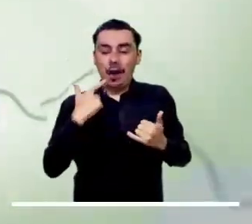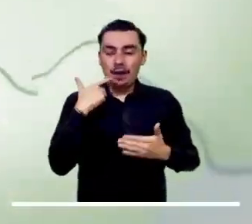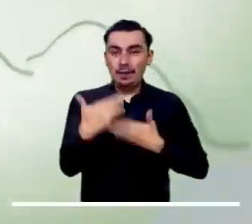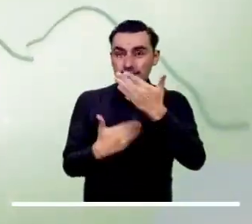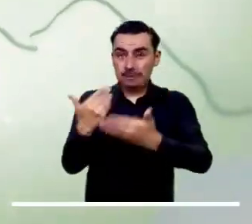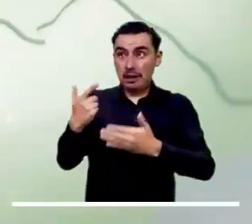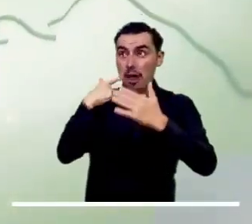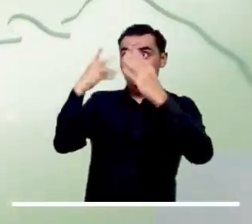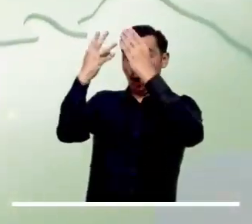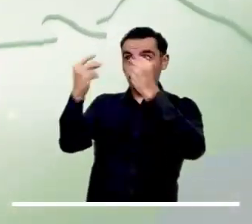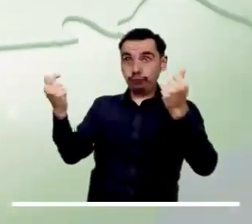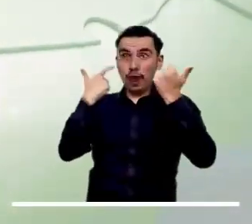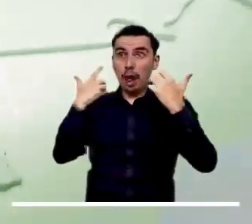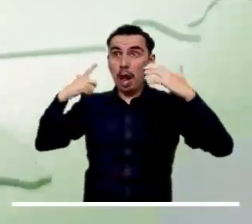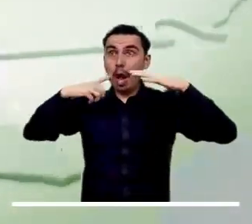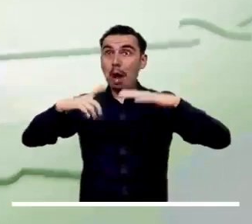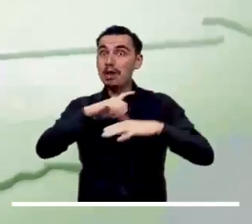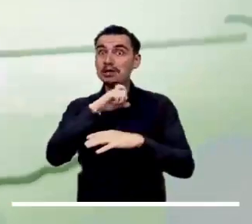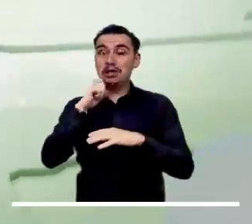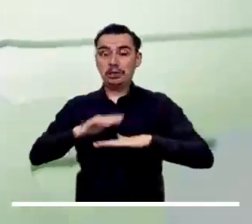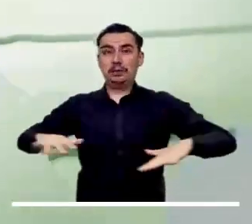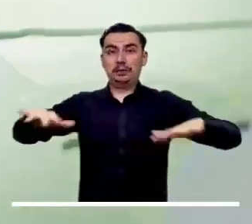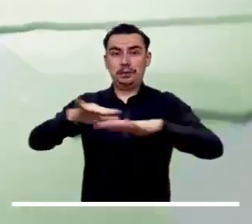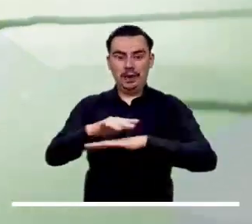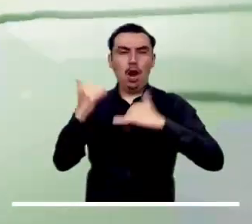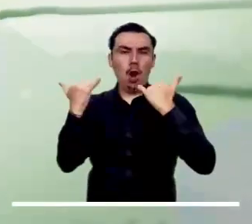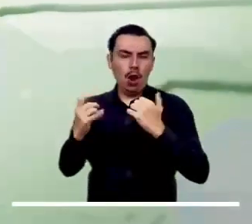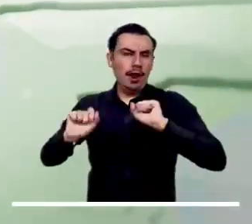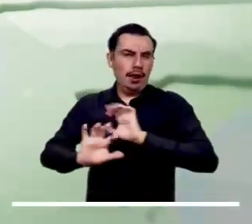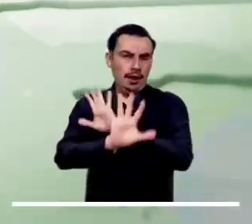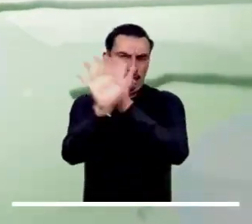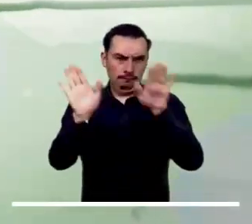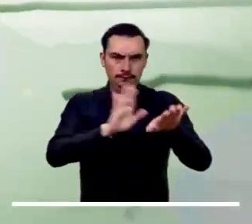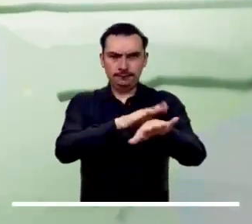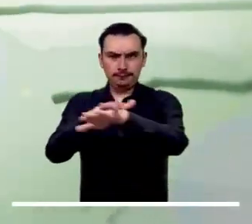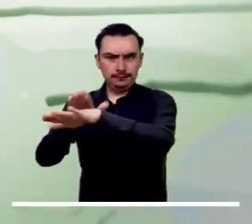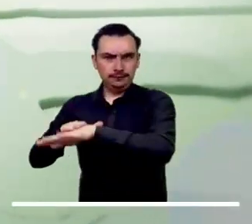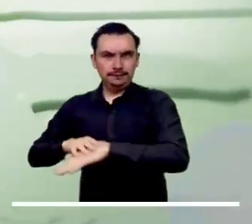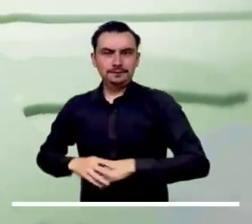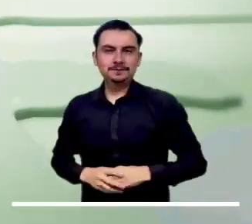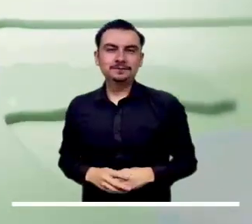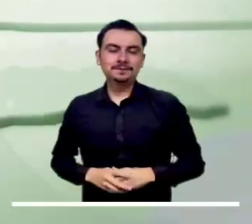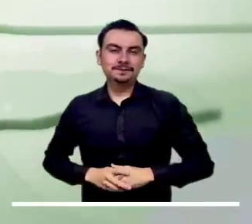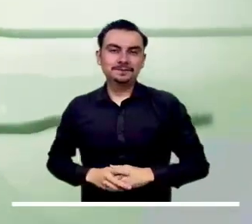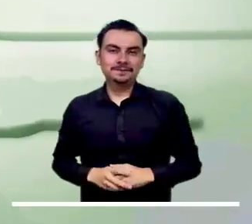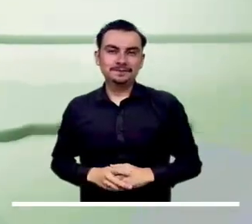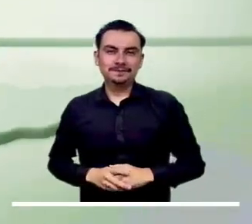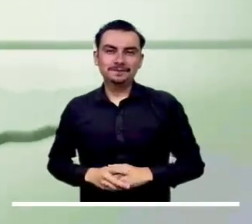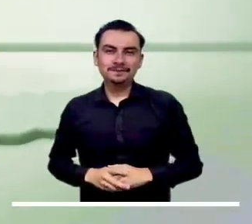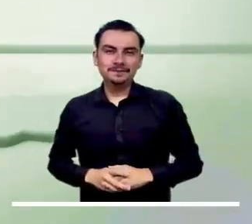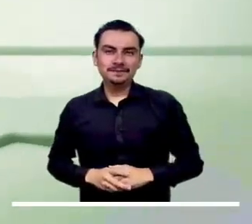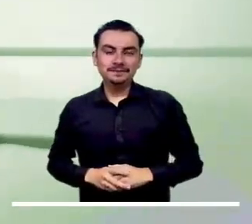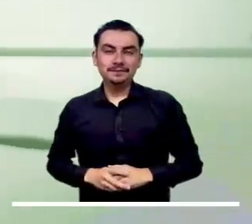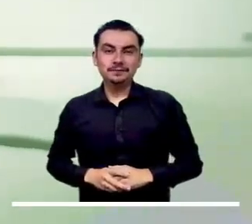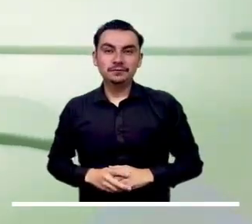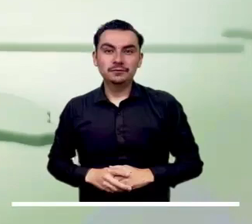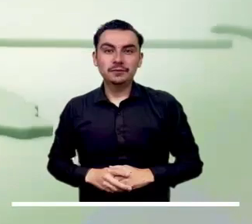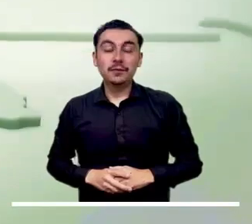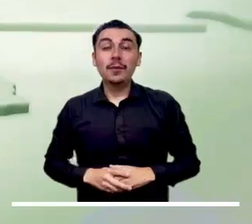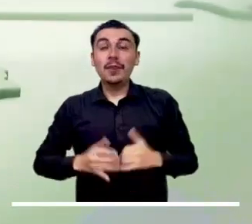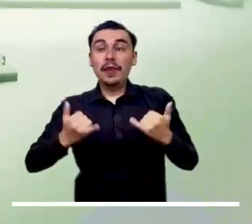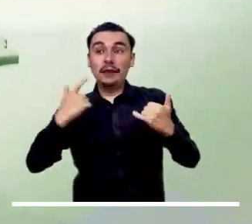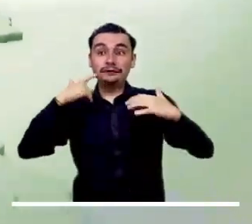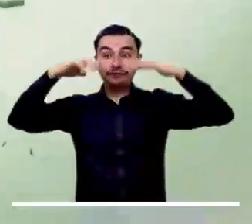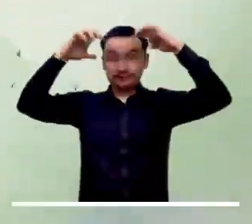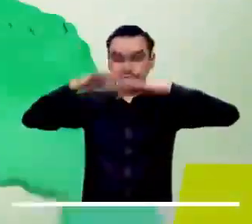Cundinamarca. Los llanos orientales despiertan con algunas lloviznas aisladas y ocasionales en el occidente de Meta y suroriente de